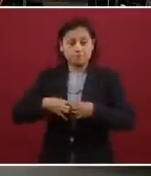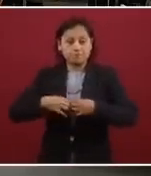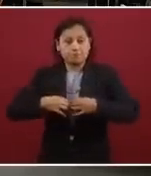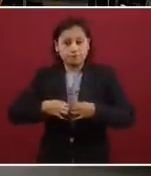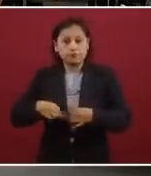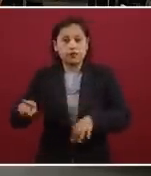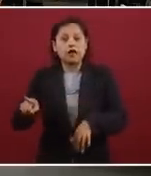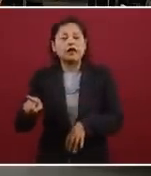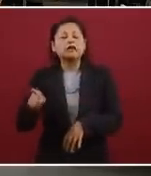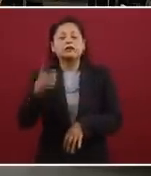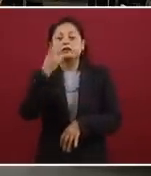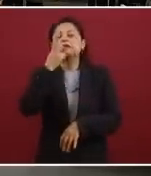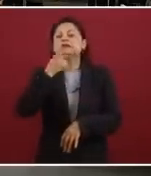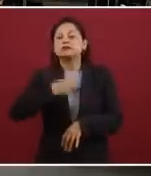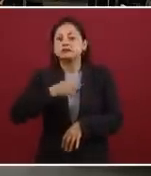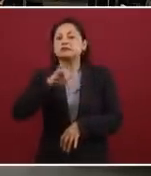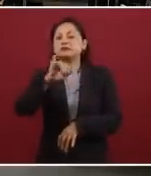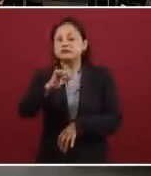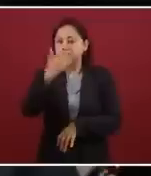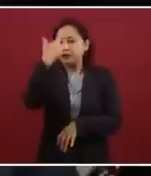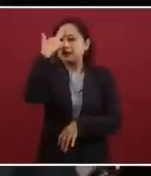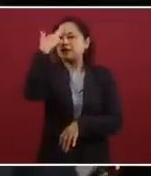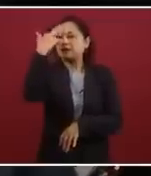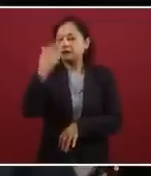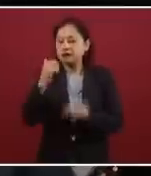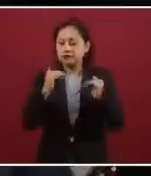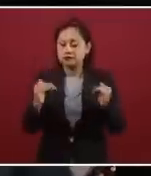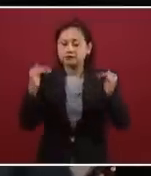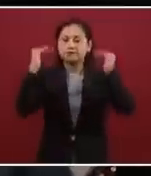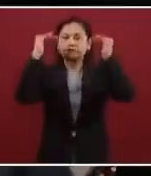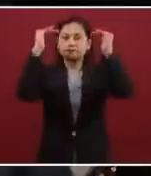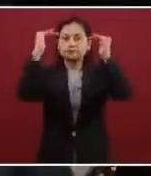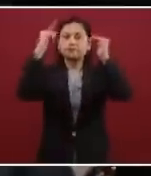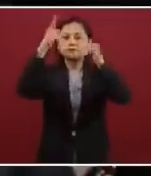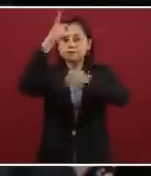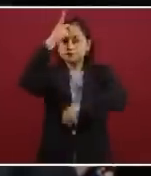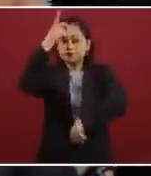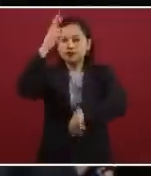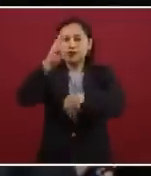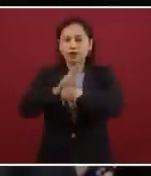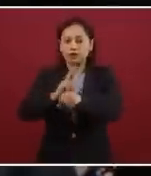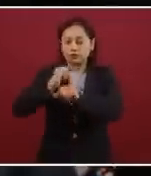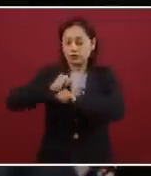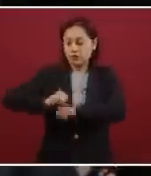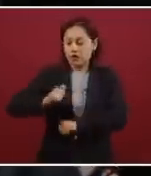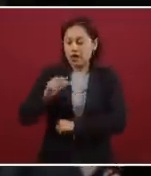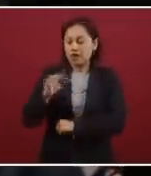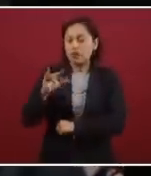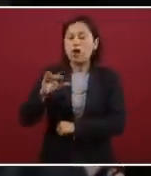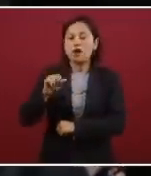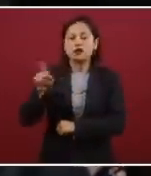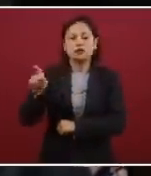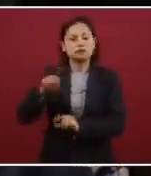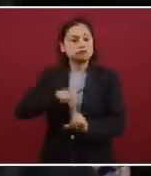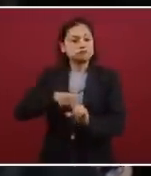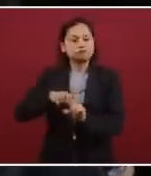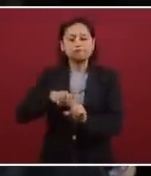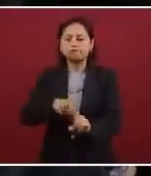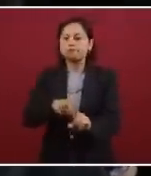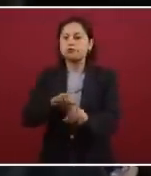del gobierno en los directores de aduanas, que los directores de aduanas están en este perfil de cero corrupción que usted ha